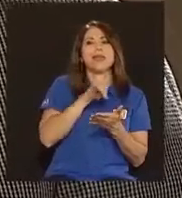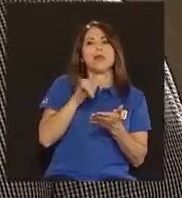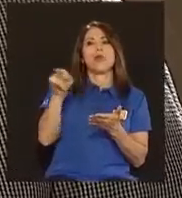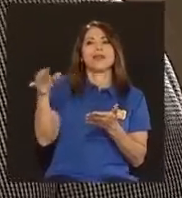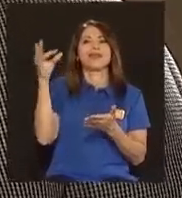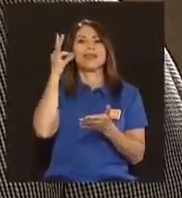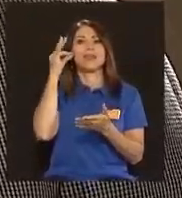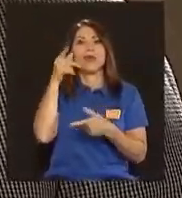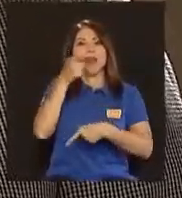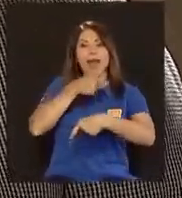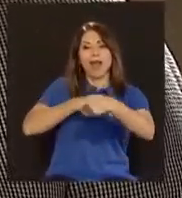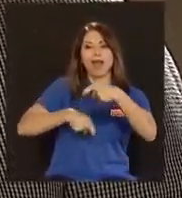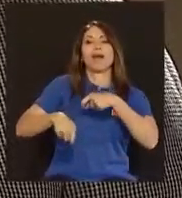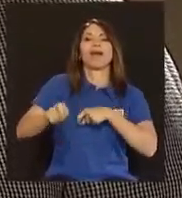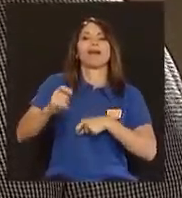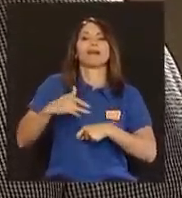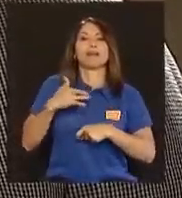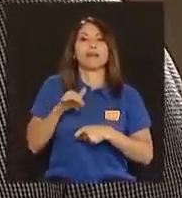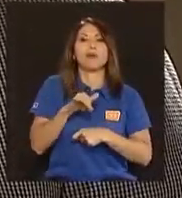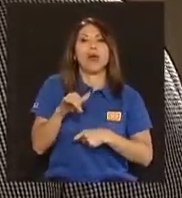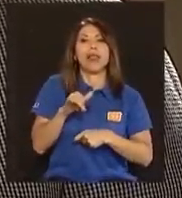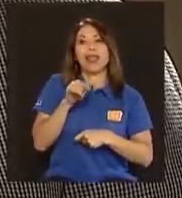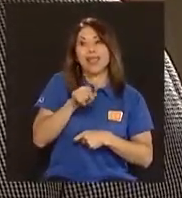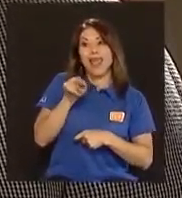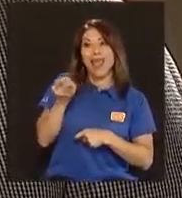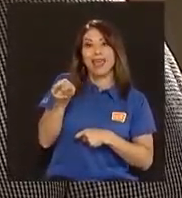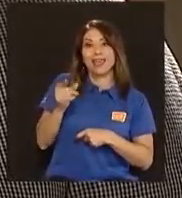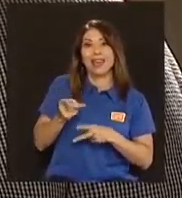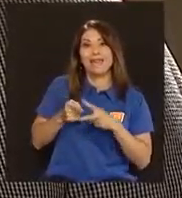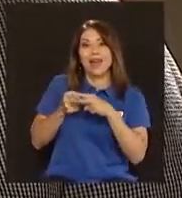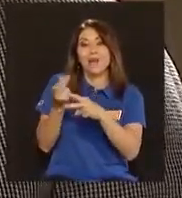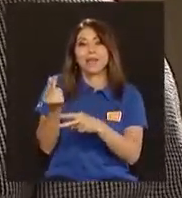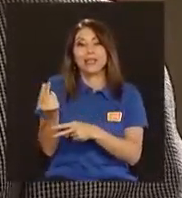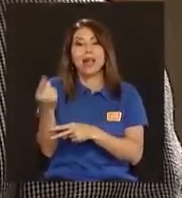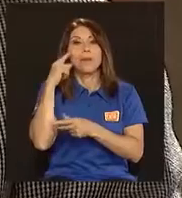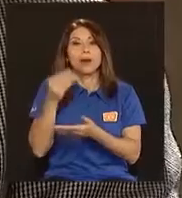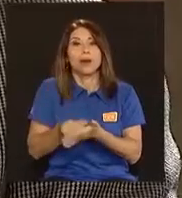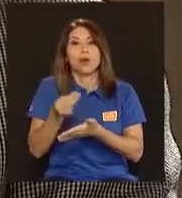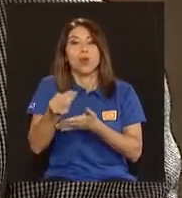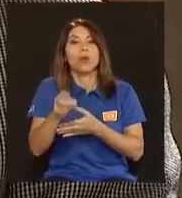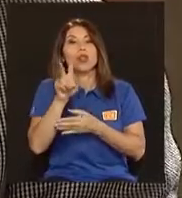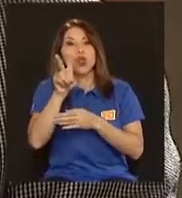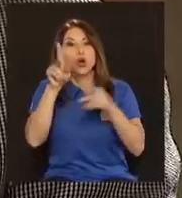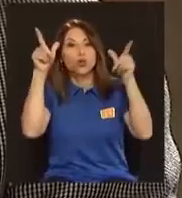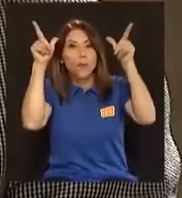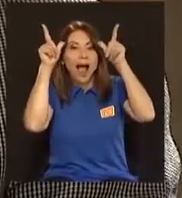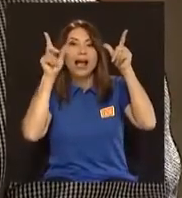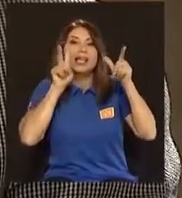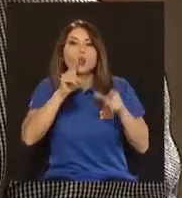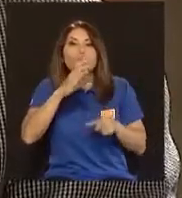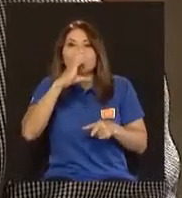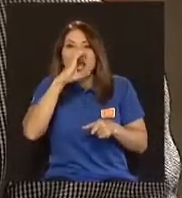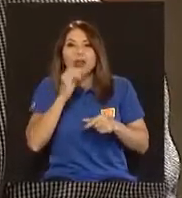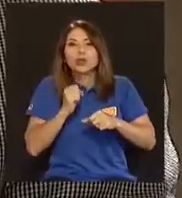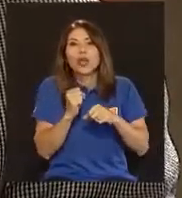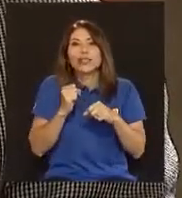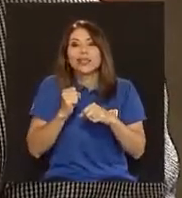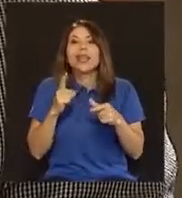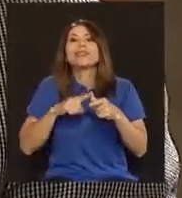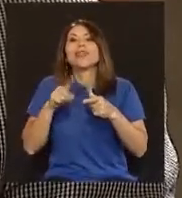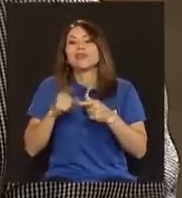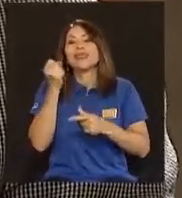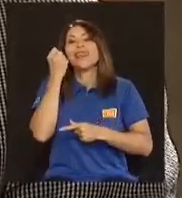gallinas, 2 cerdos, y comprenden además la dinámica empresa-familia, porque al final de